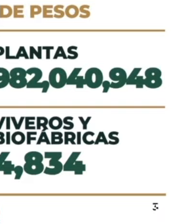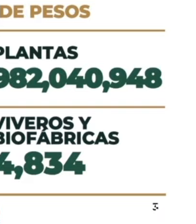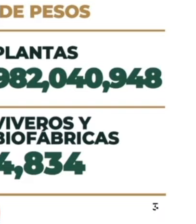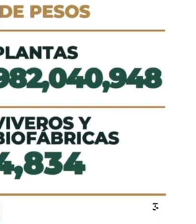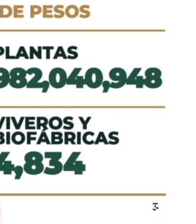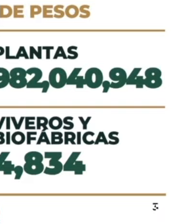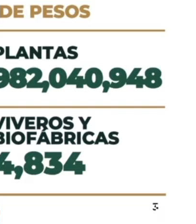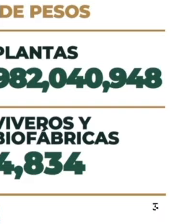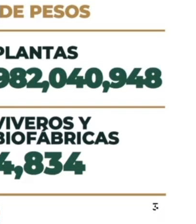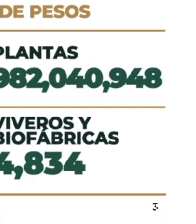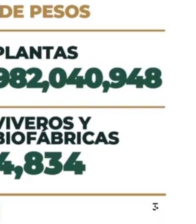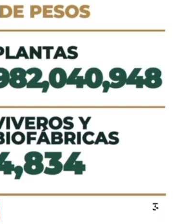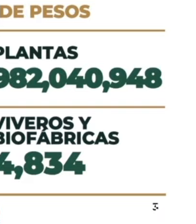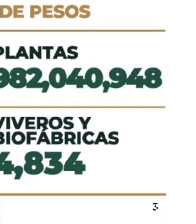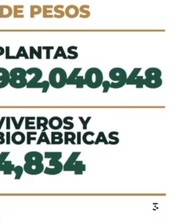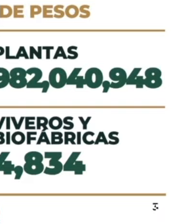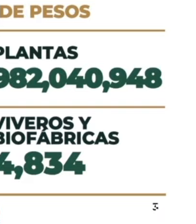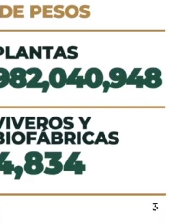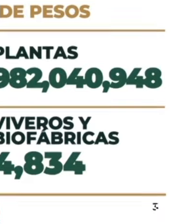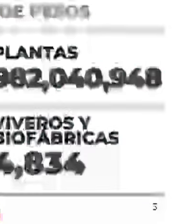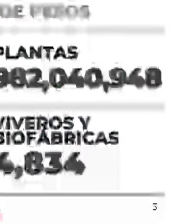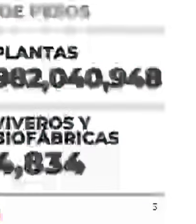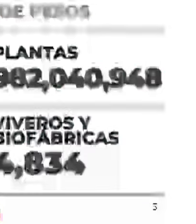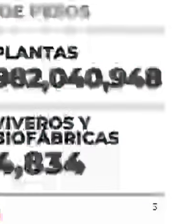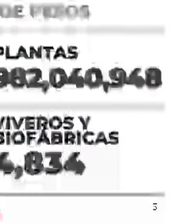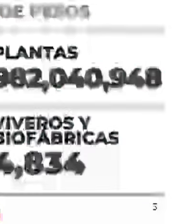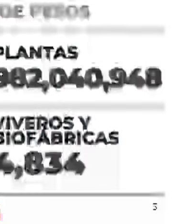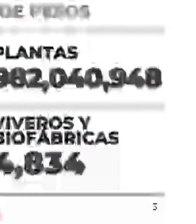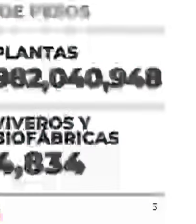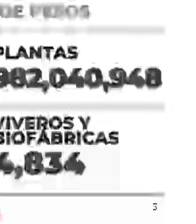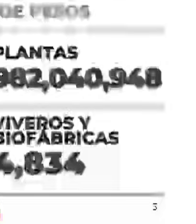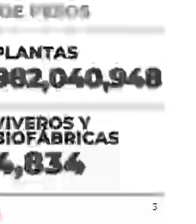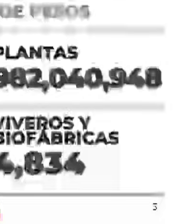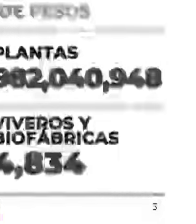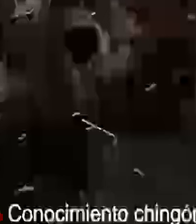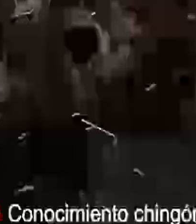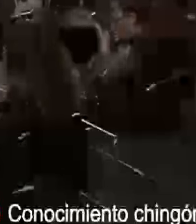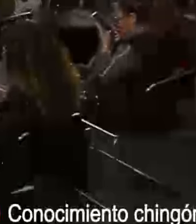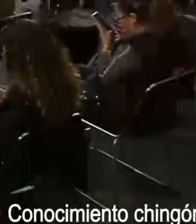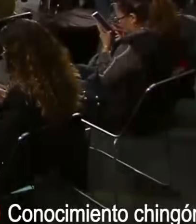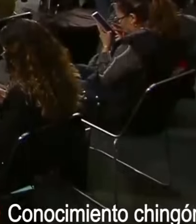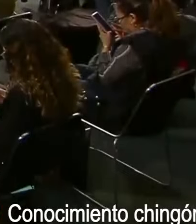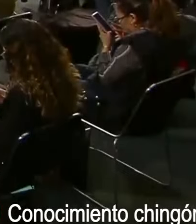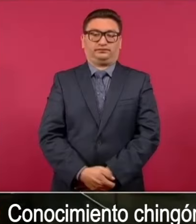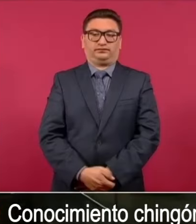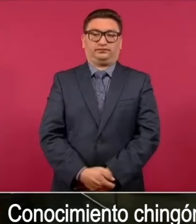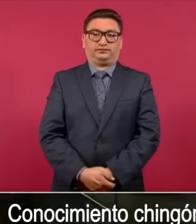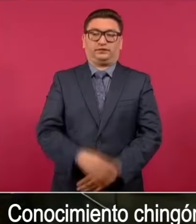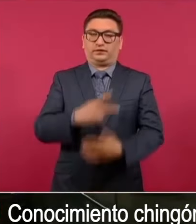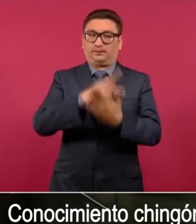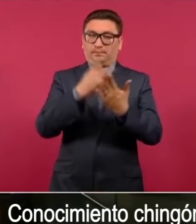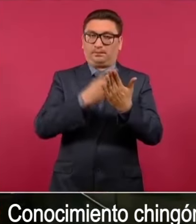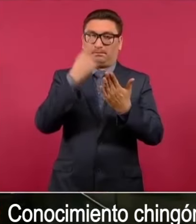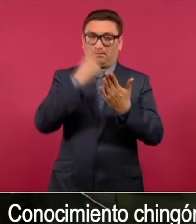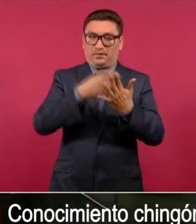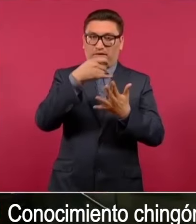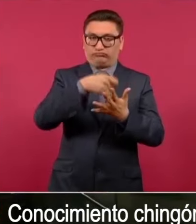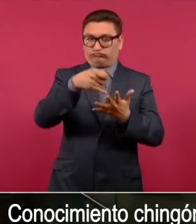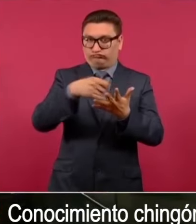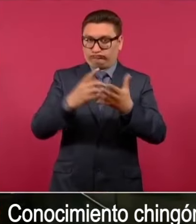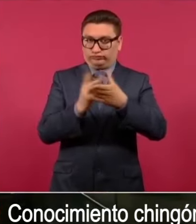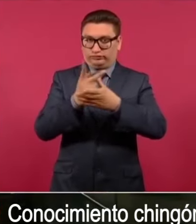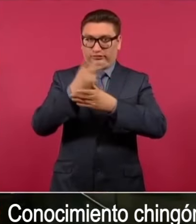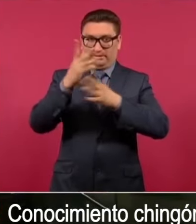millones de plantas. Como ustedes saben, este programa es el programa de reforestación más grande del mundo y